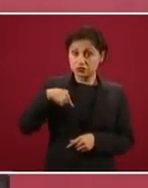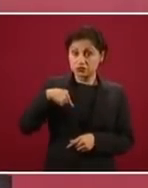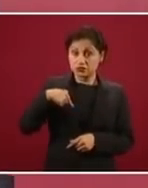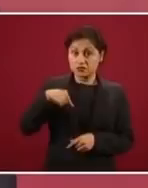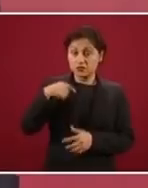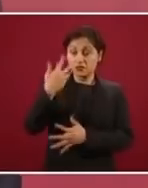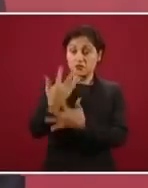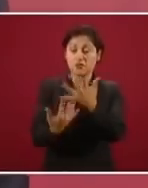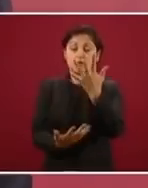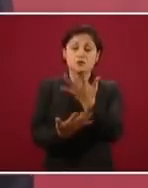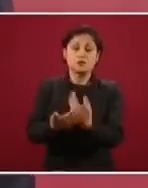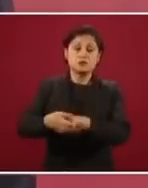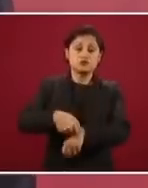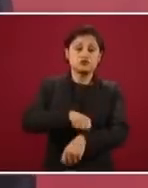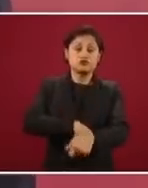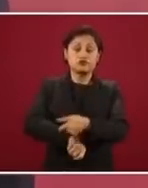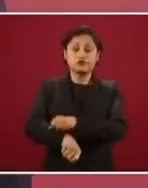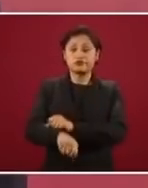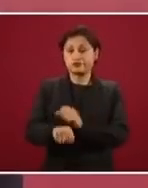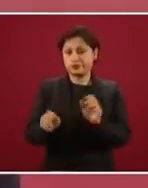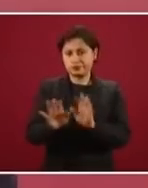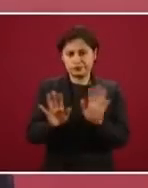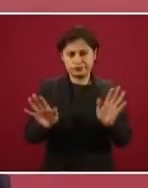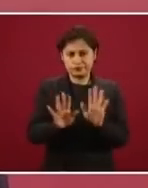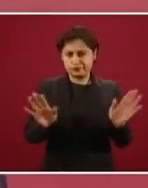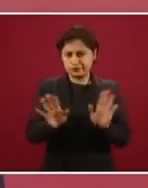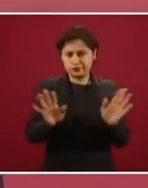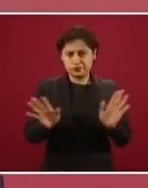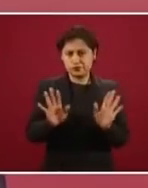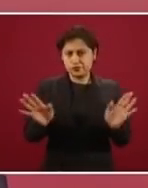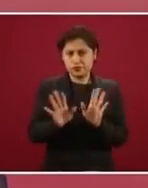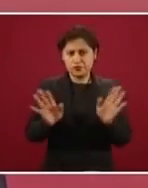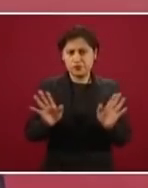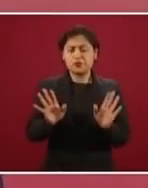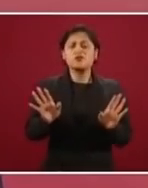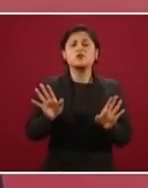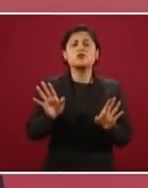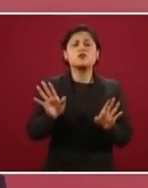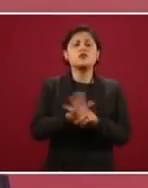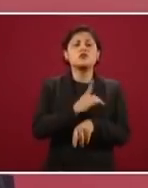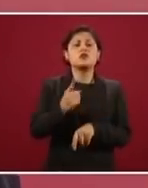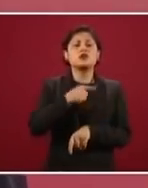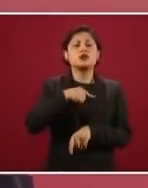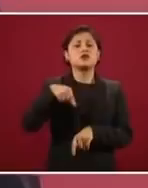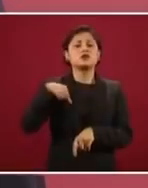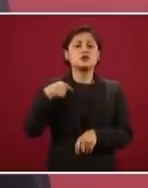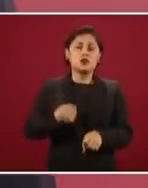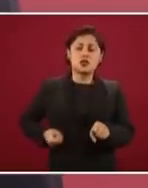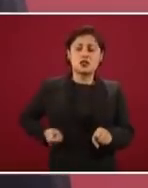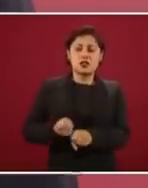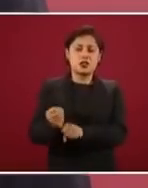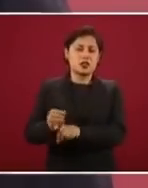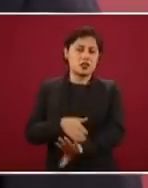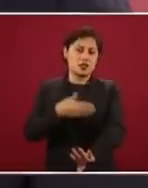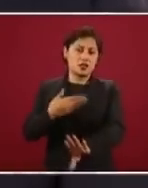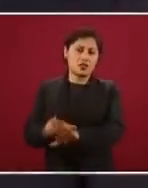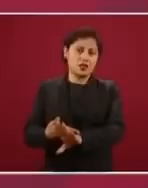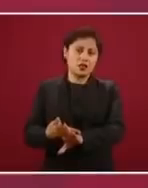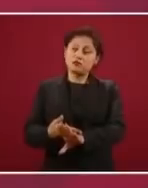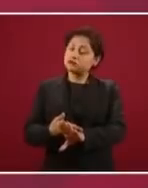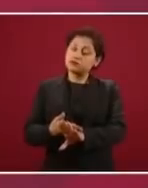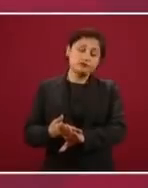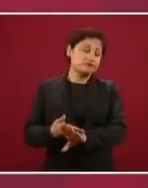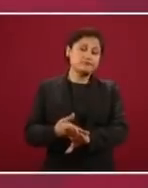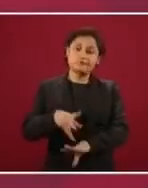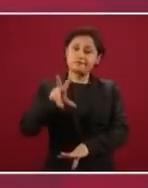este qué significa represión o violar la ley y ojalá se aclare